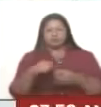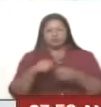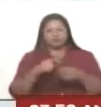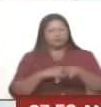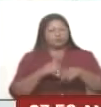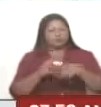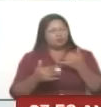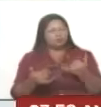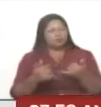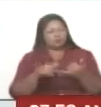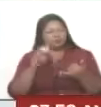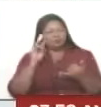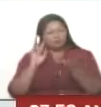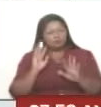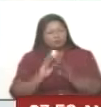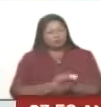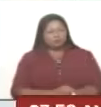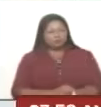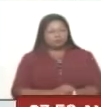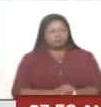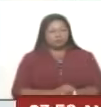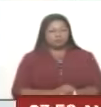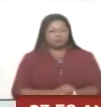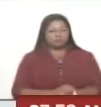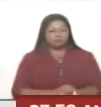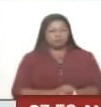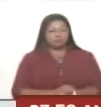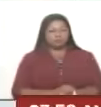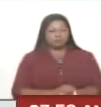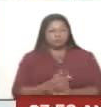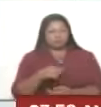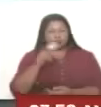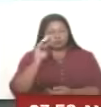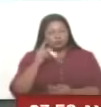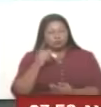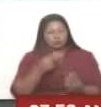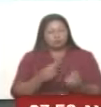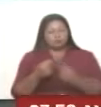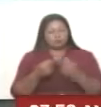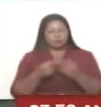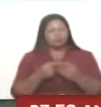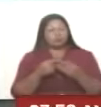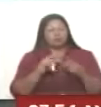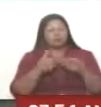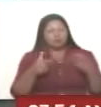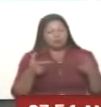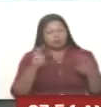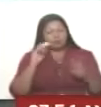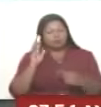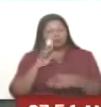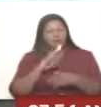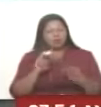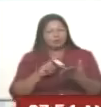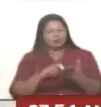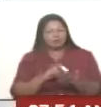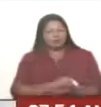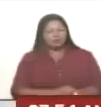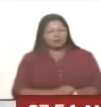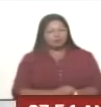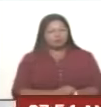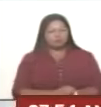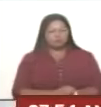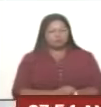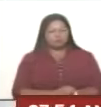legislativo? Bueno, desde el punto de vista económico. Desde el punto de vista económico y en general, una Asamblea Nacional